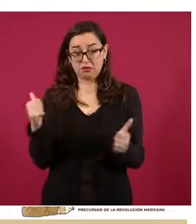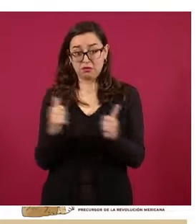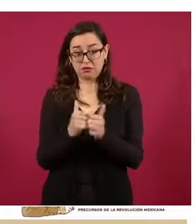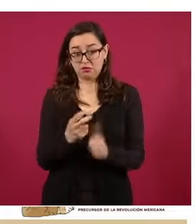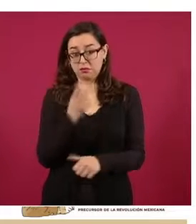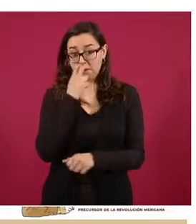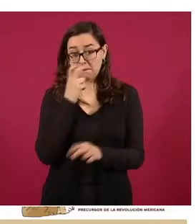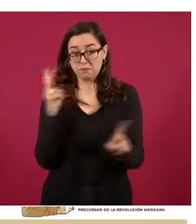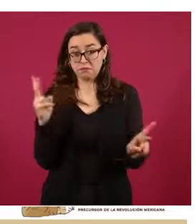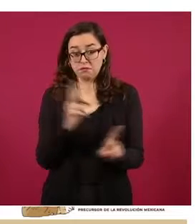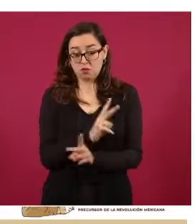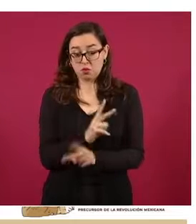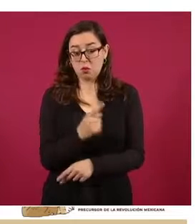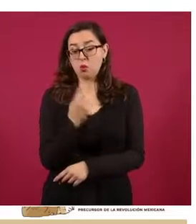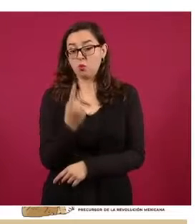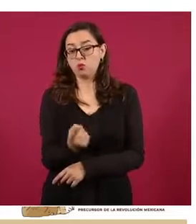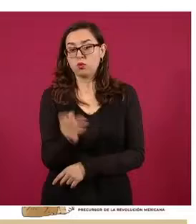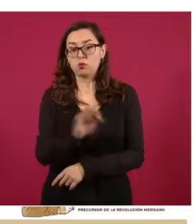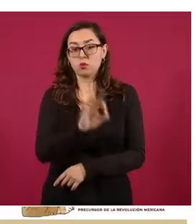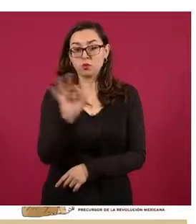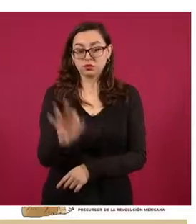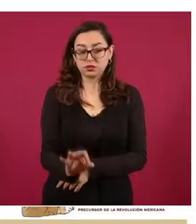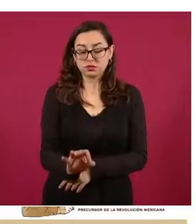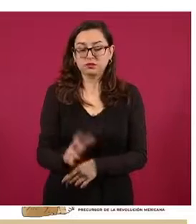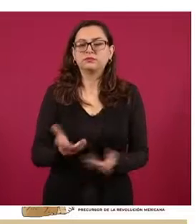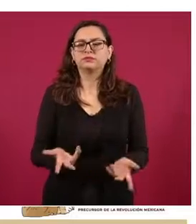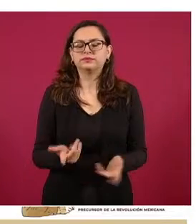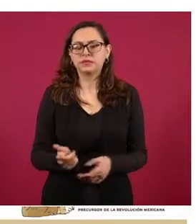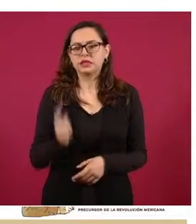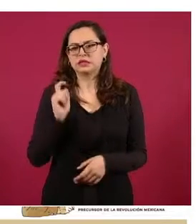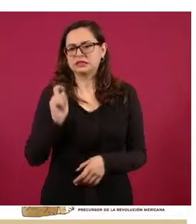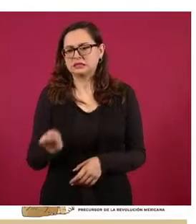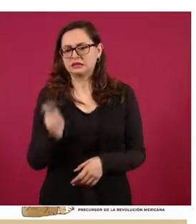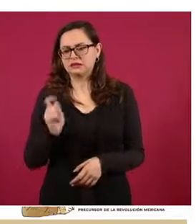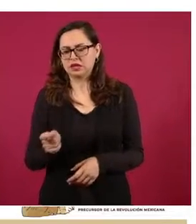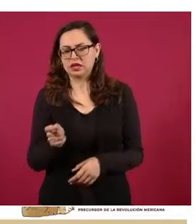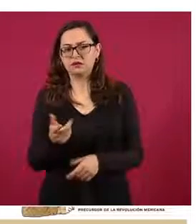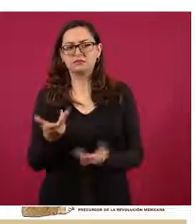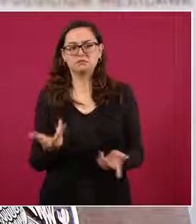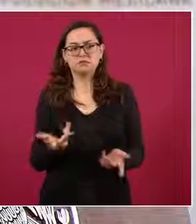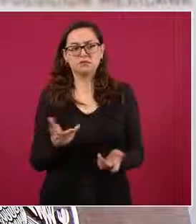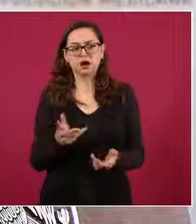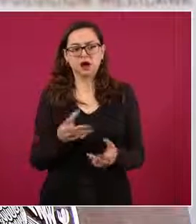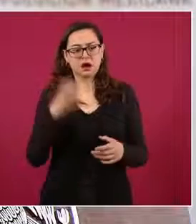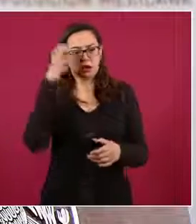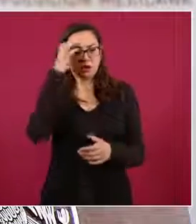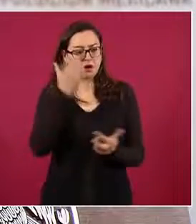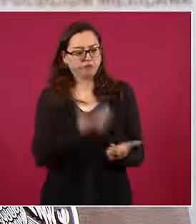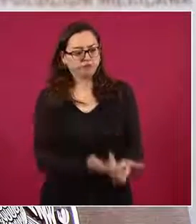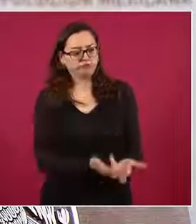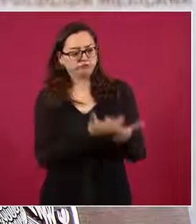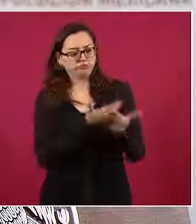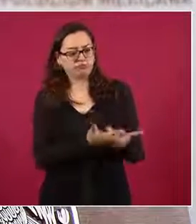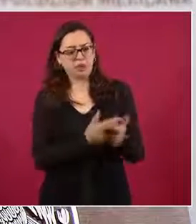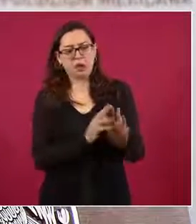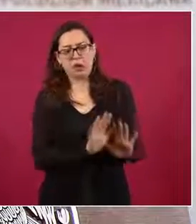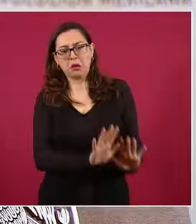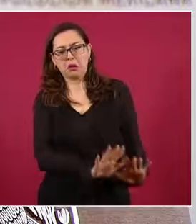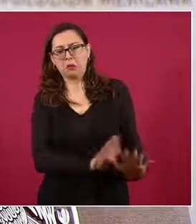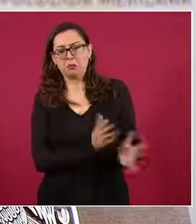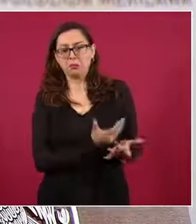no quiere decir que se quedan ociosas las camas, sino que se utilizan precisamente para de otros padecimientos, siempre con la capacidad de